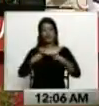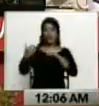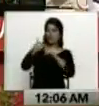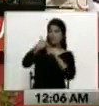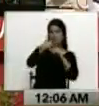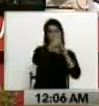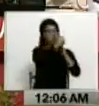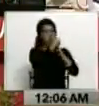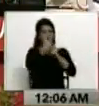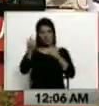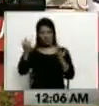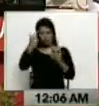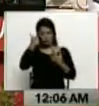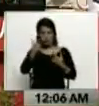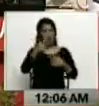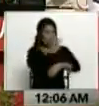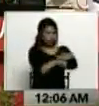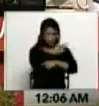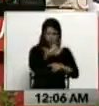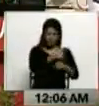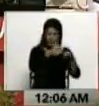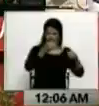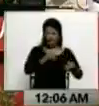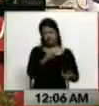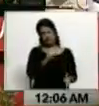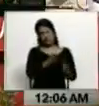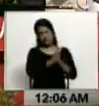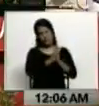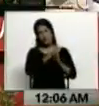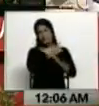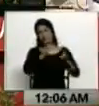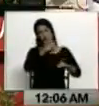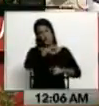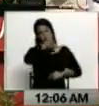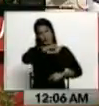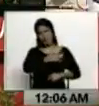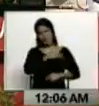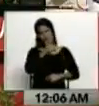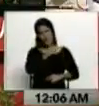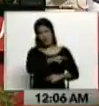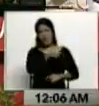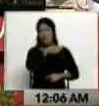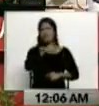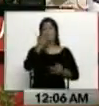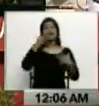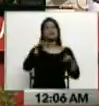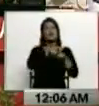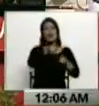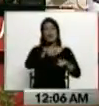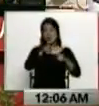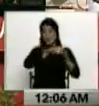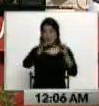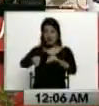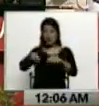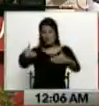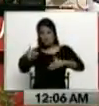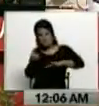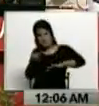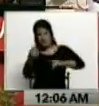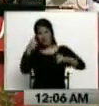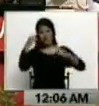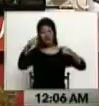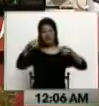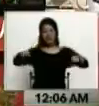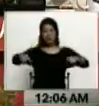estuviéramos viviendo un asedio terrible como si tuviéramos una oposición democrática que nunca dio un golpe de estado Ni montó guarimbas asesinas con